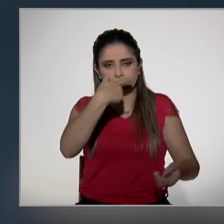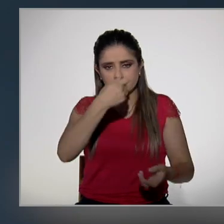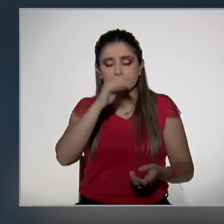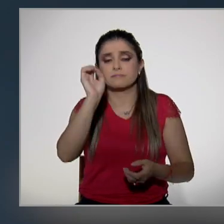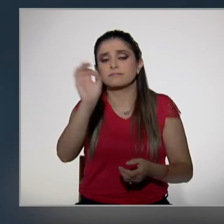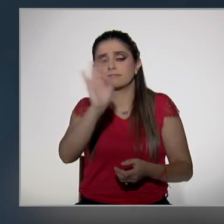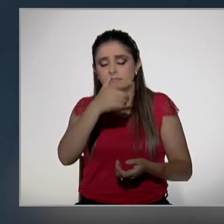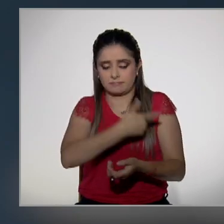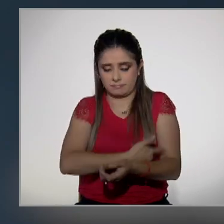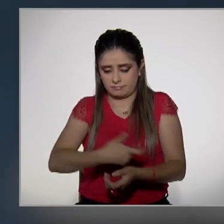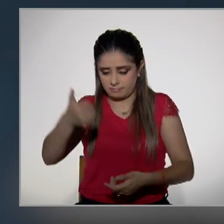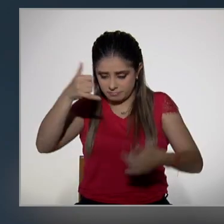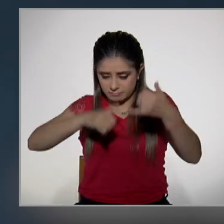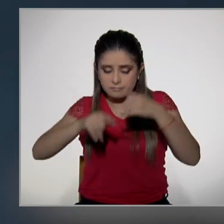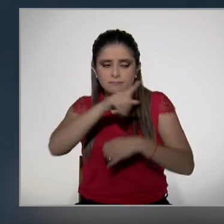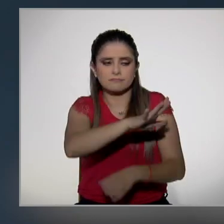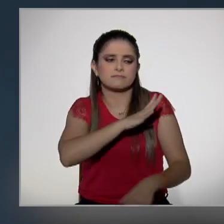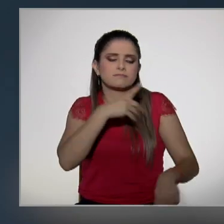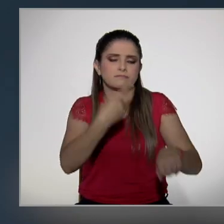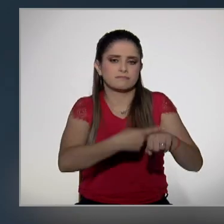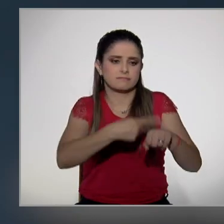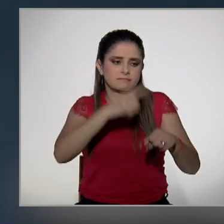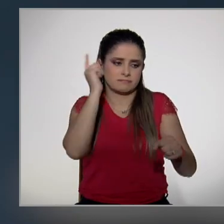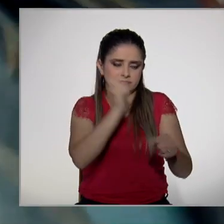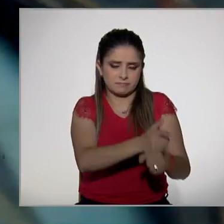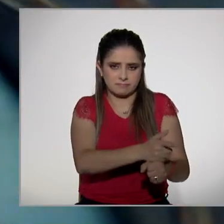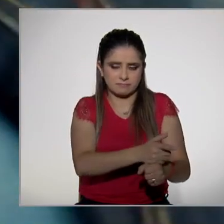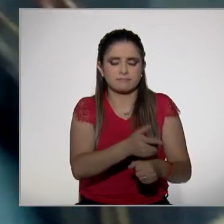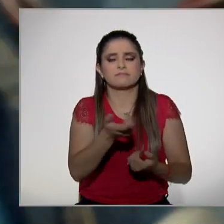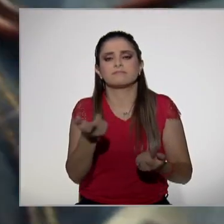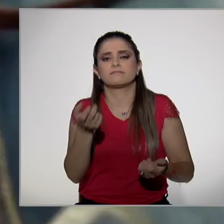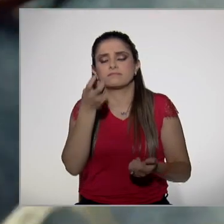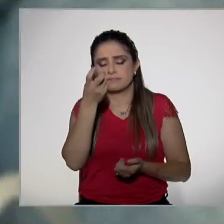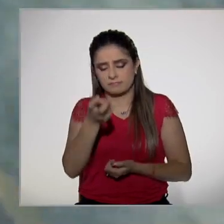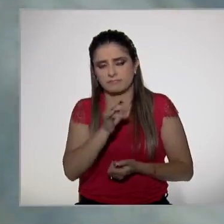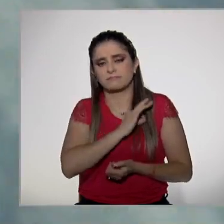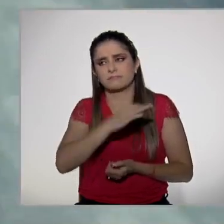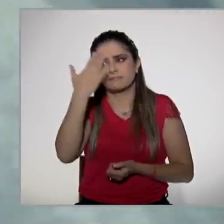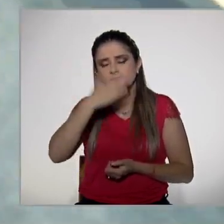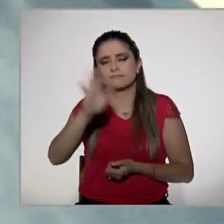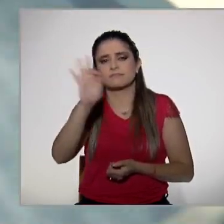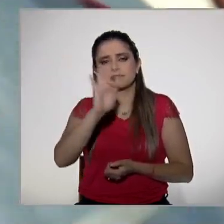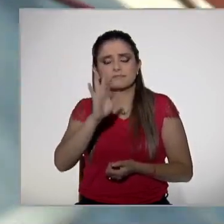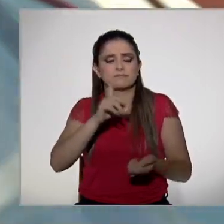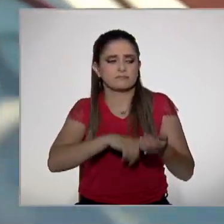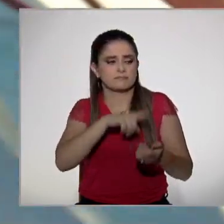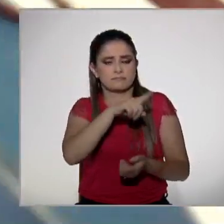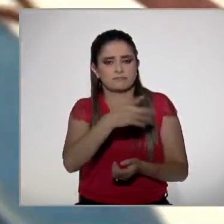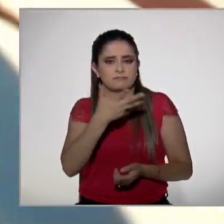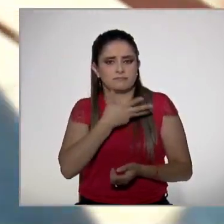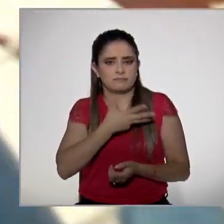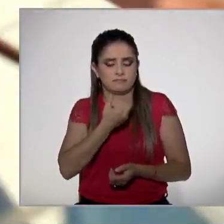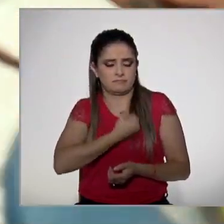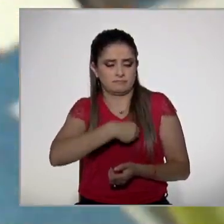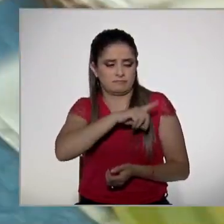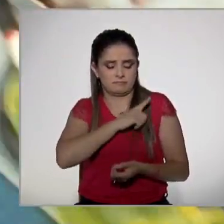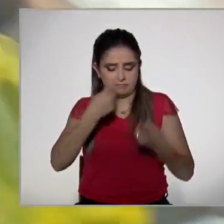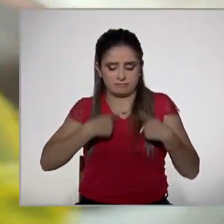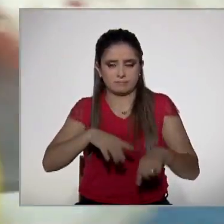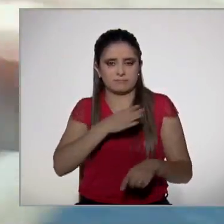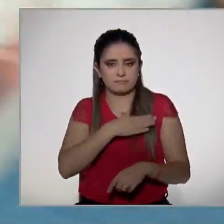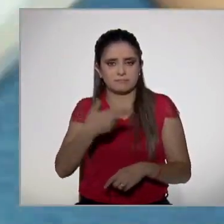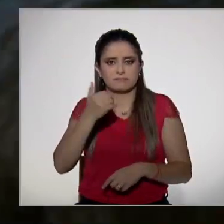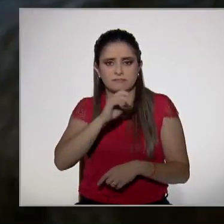diagnosticada como las comentadas previamente como la anemia o las plaquetas se puede saber si están adecuadamente sustituyéndose el tratamiento con